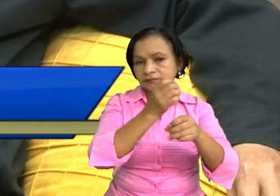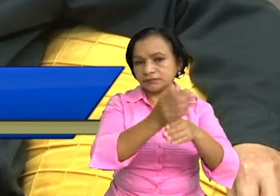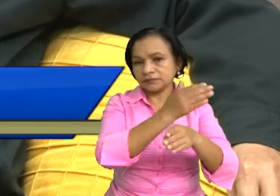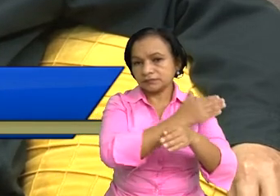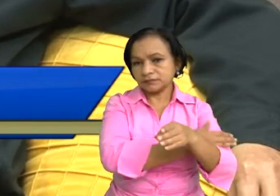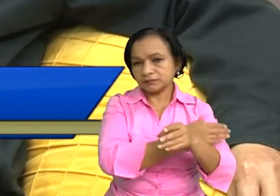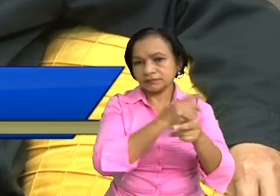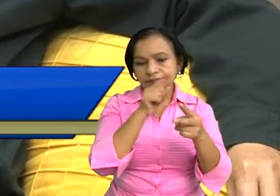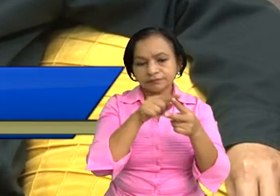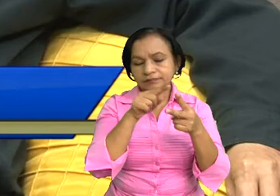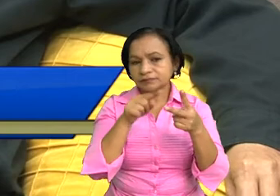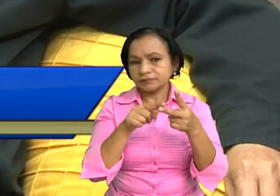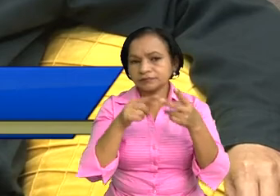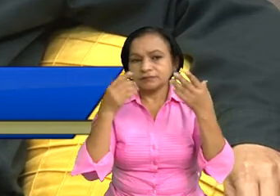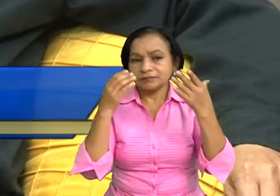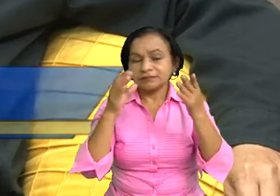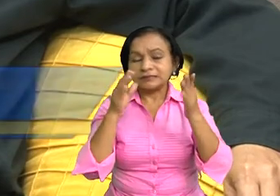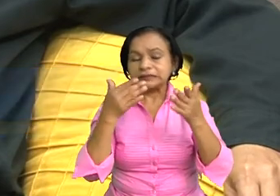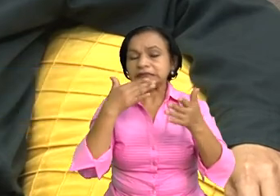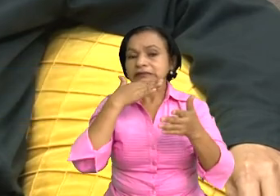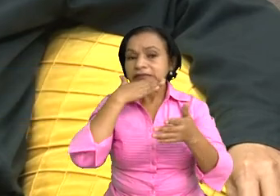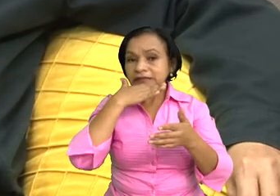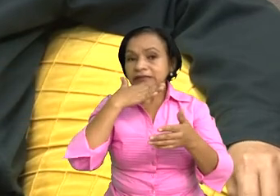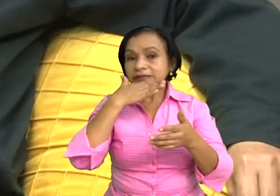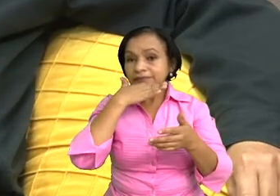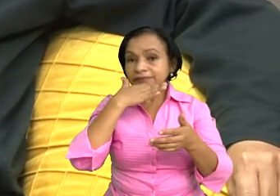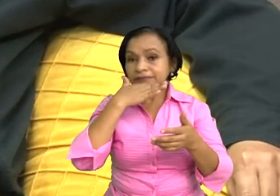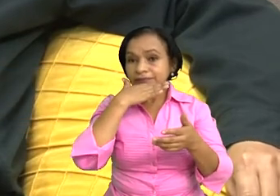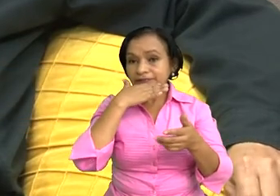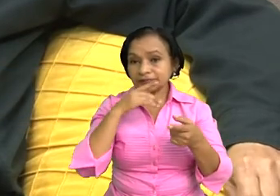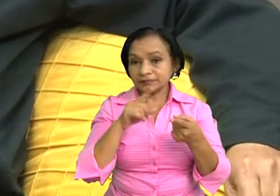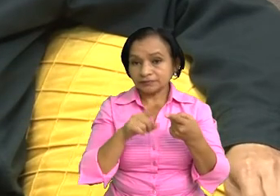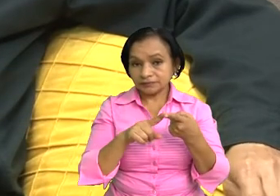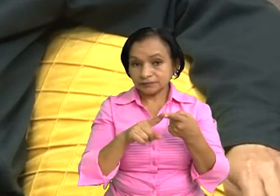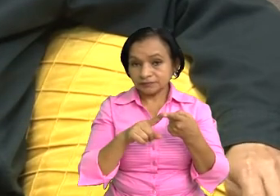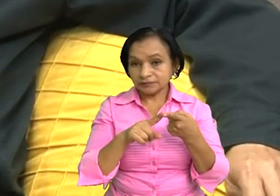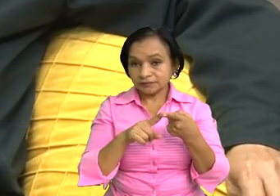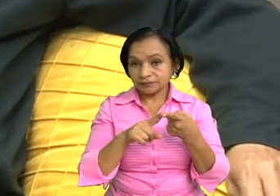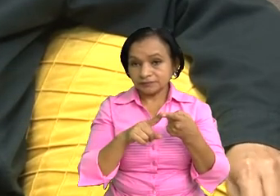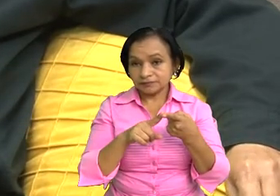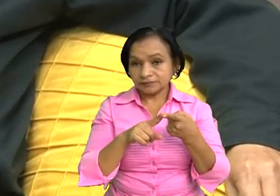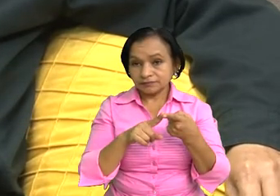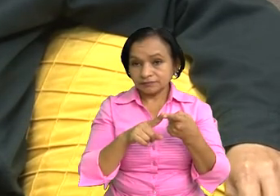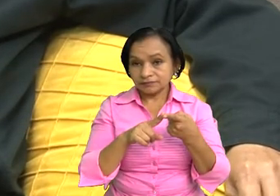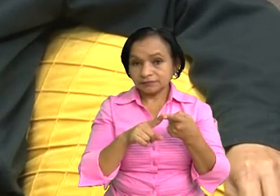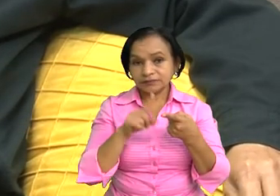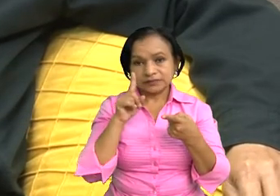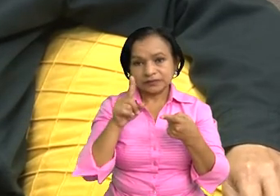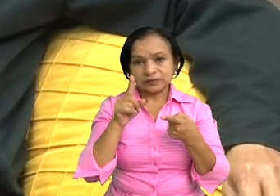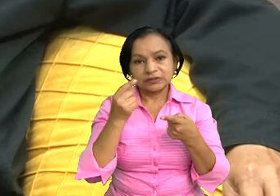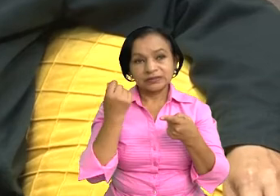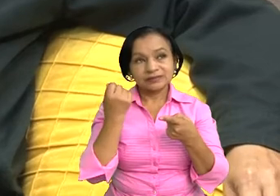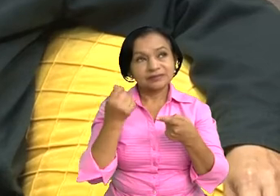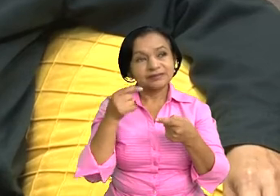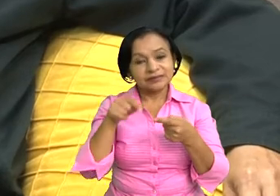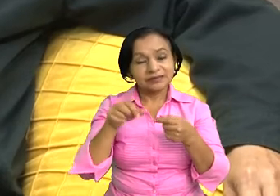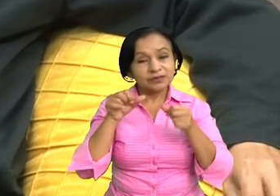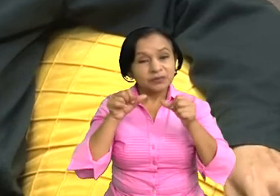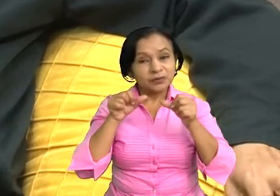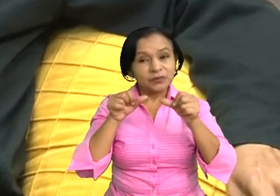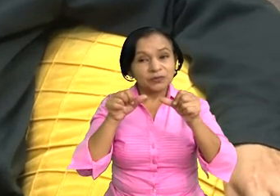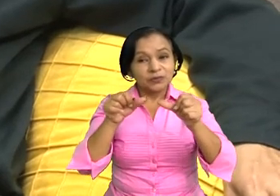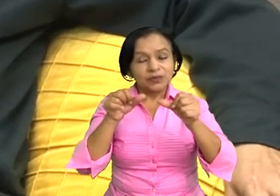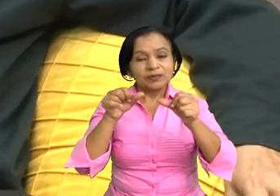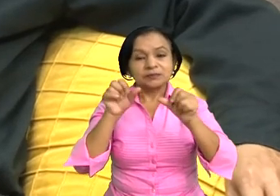dos desafíos cruciales. Uno de ellos todavía estamos en